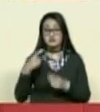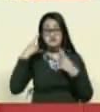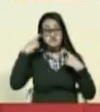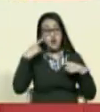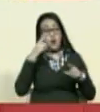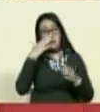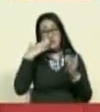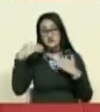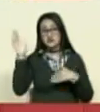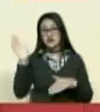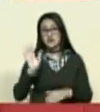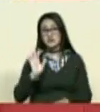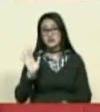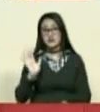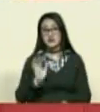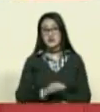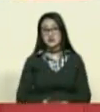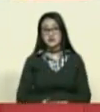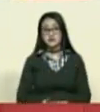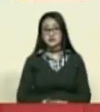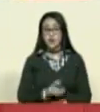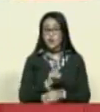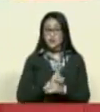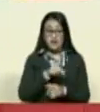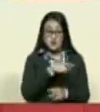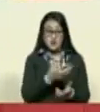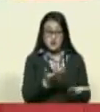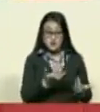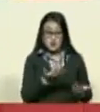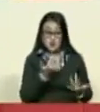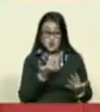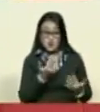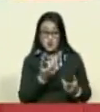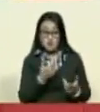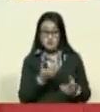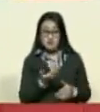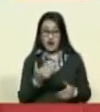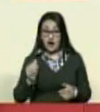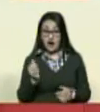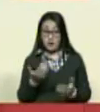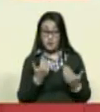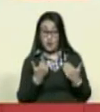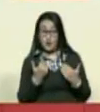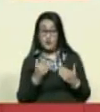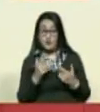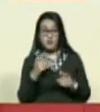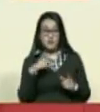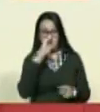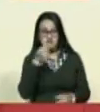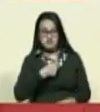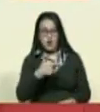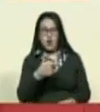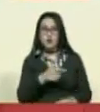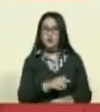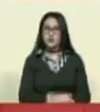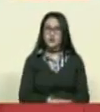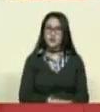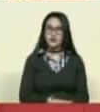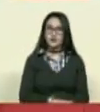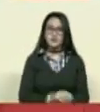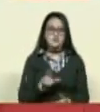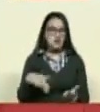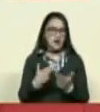para siempre. Los utilizaron y los abandonaron para siempre. Más nunca los tomaron en cuenta, ni